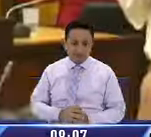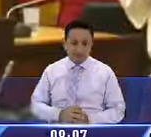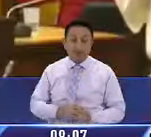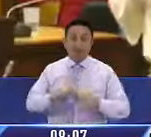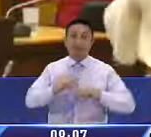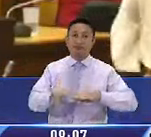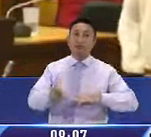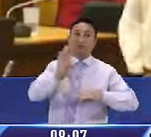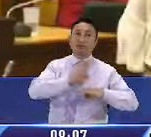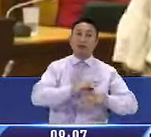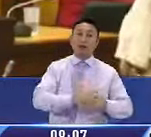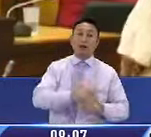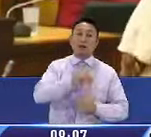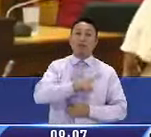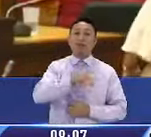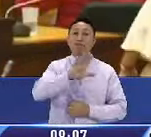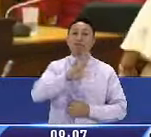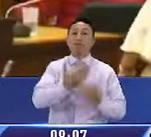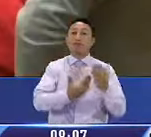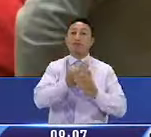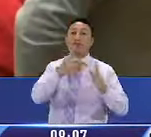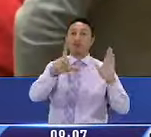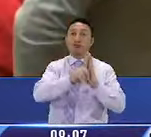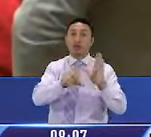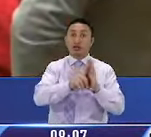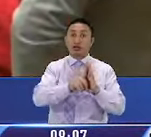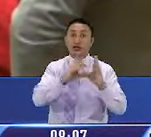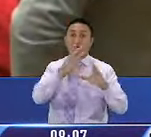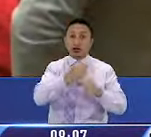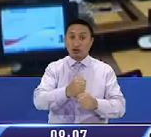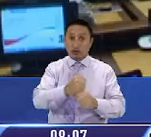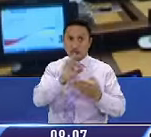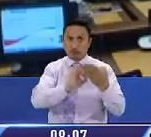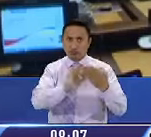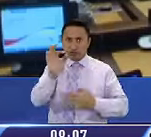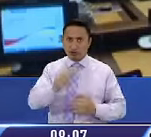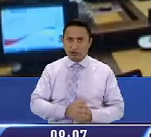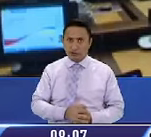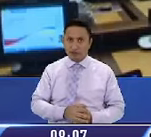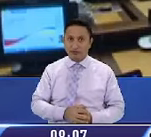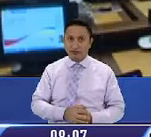ha aprobado 25 leyes en materia de seguridad y